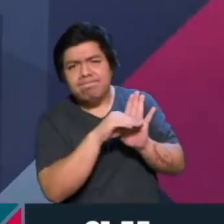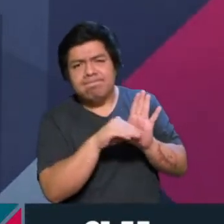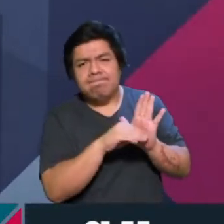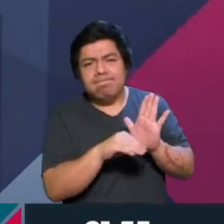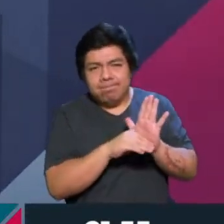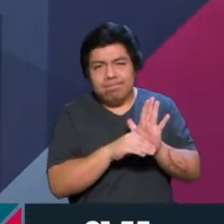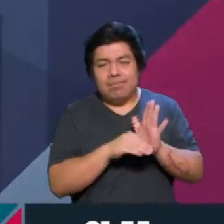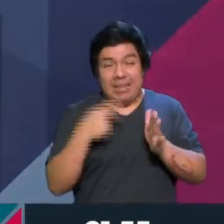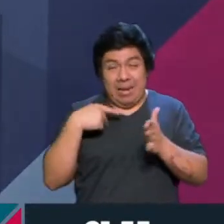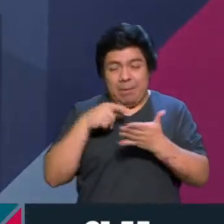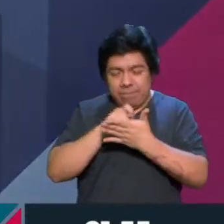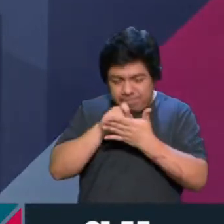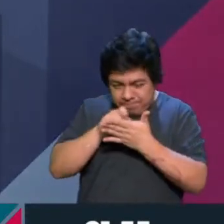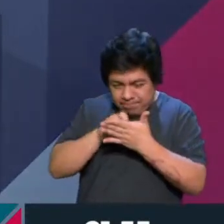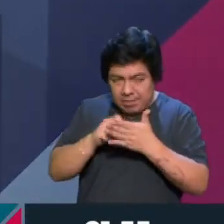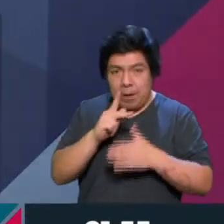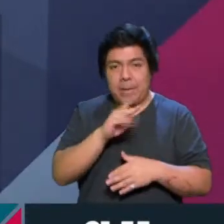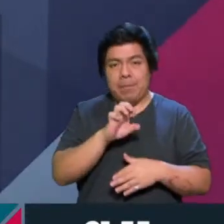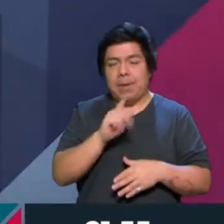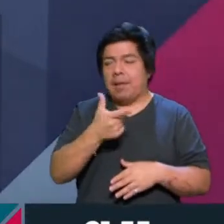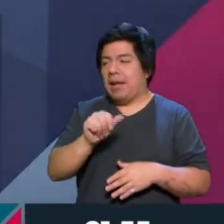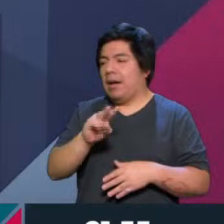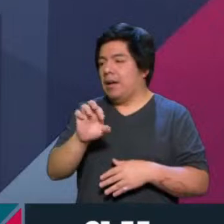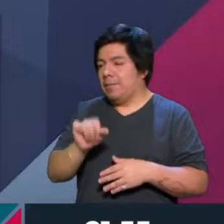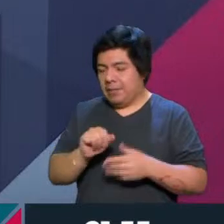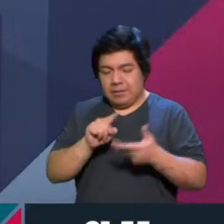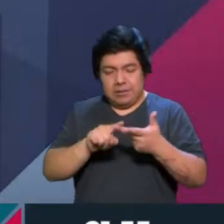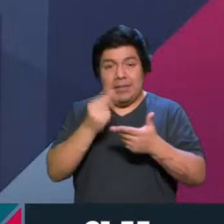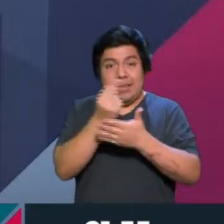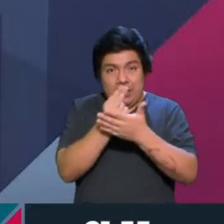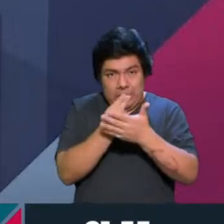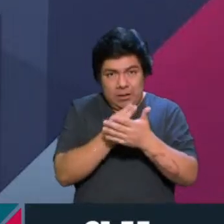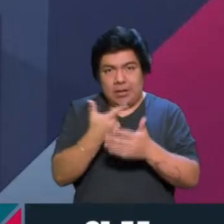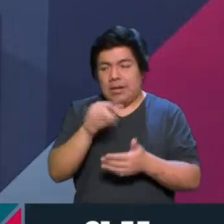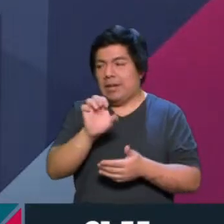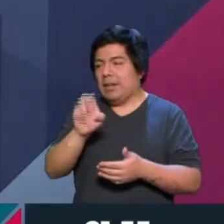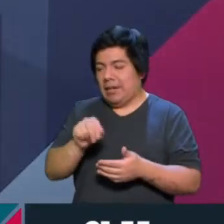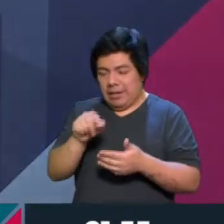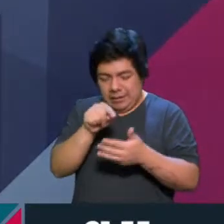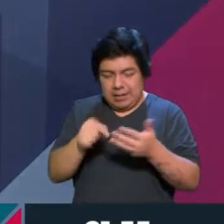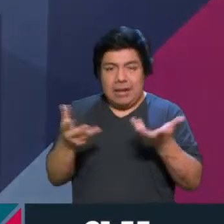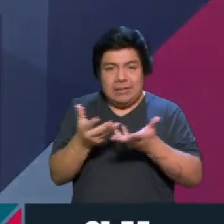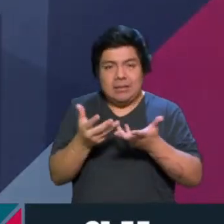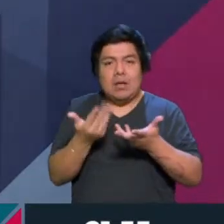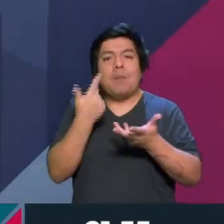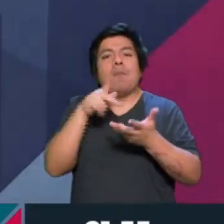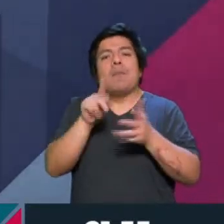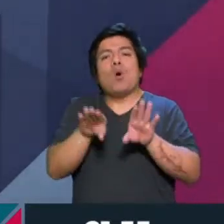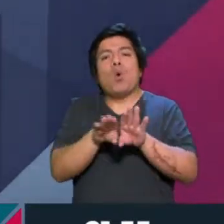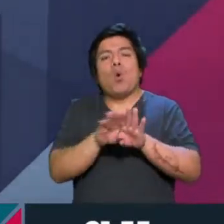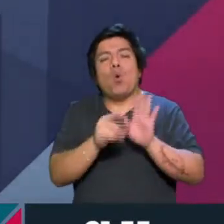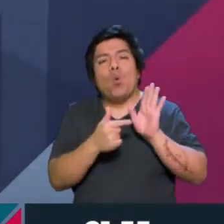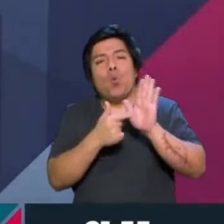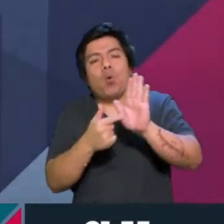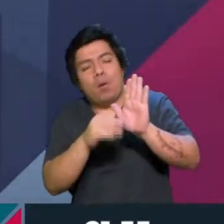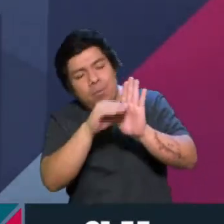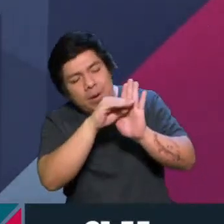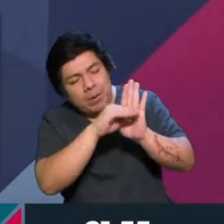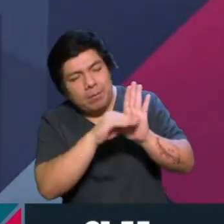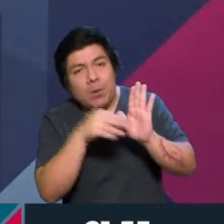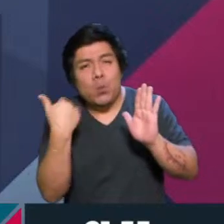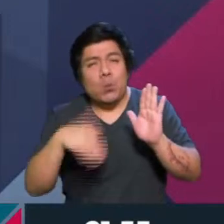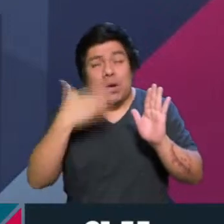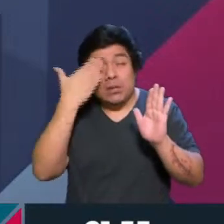el guionista, que es Pepe Gálvez, y el ilustrador, que es Guillem Scrisch. Y cómo está recreada con un enorme